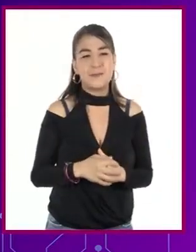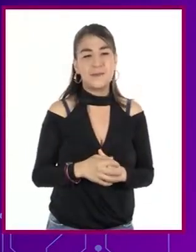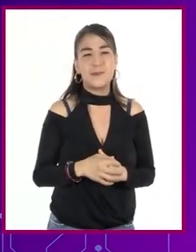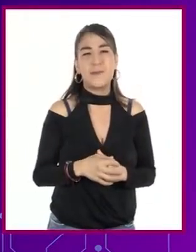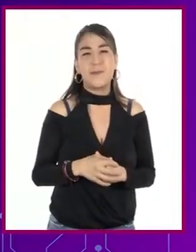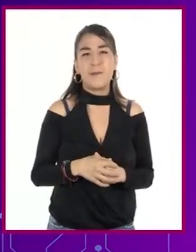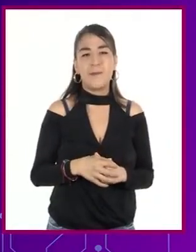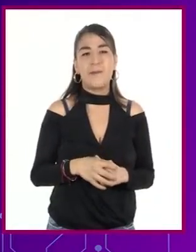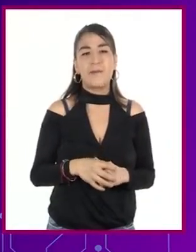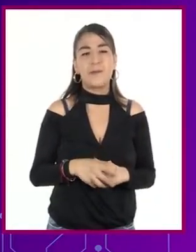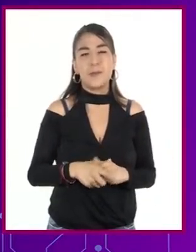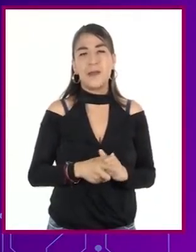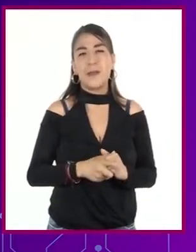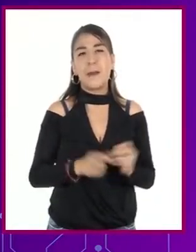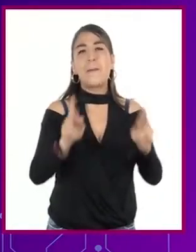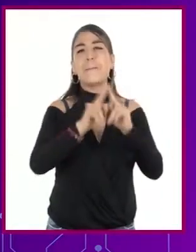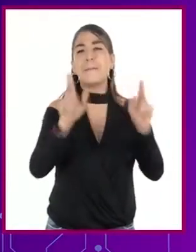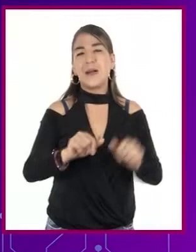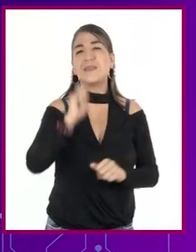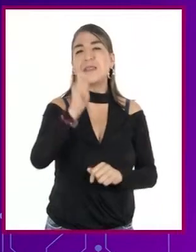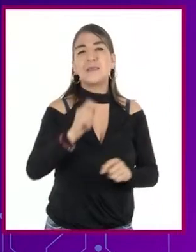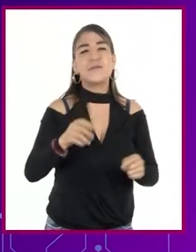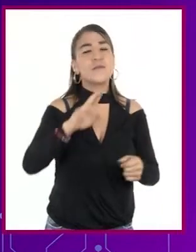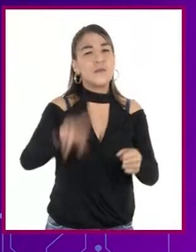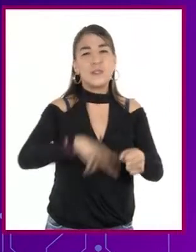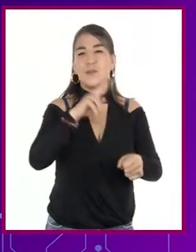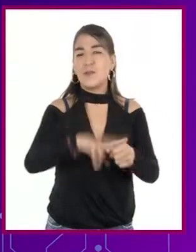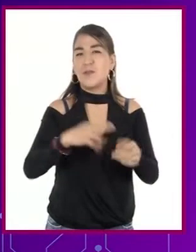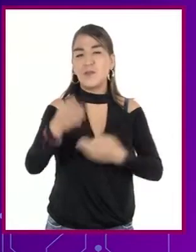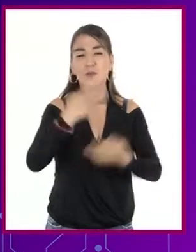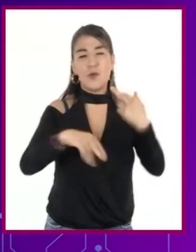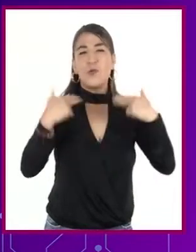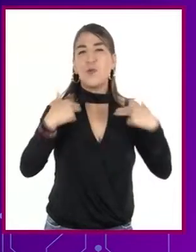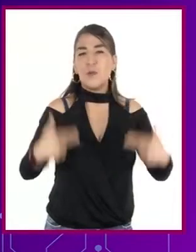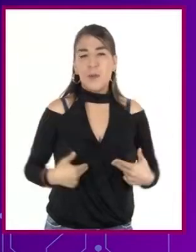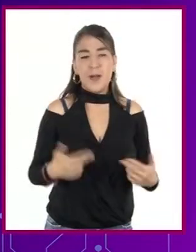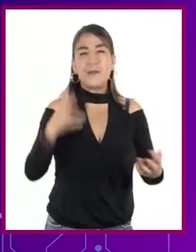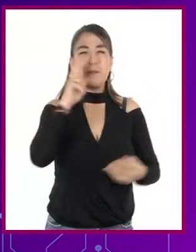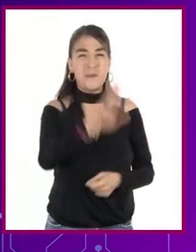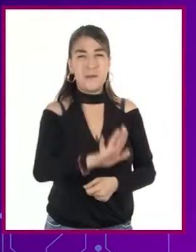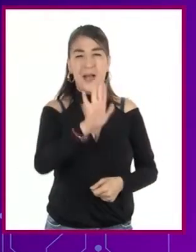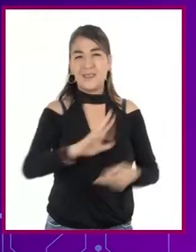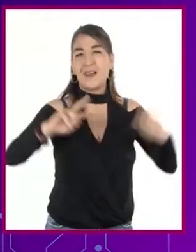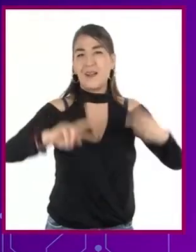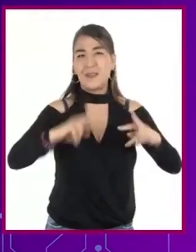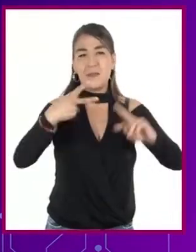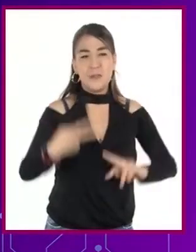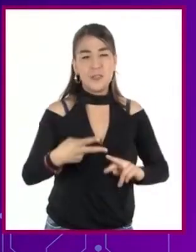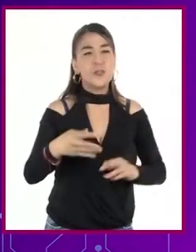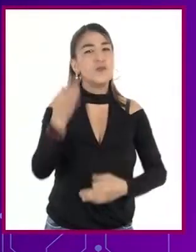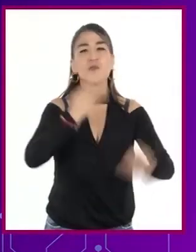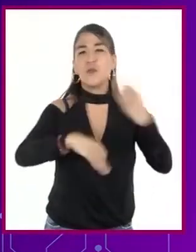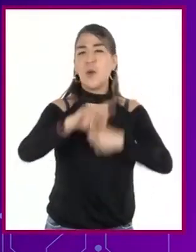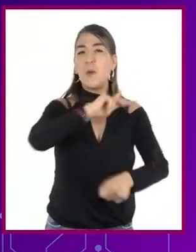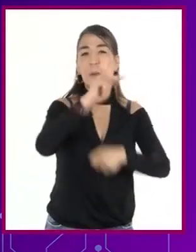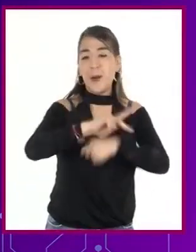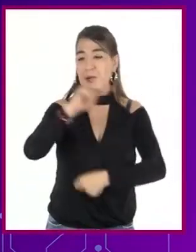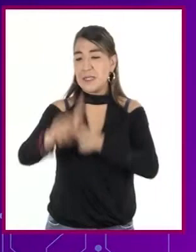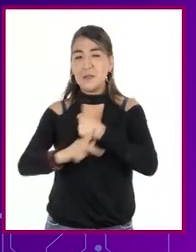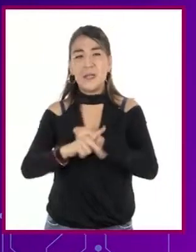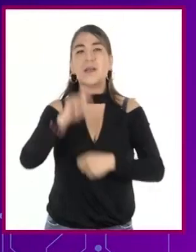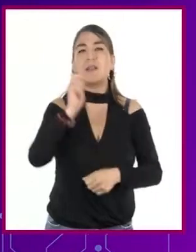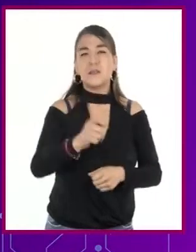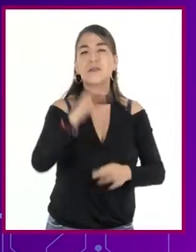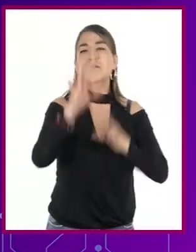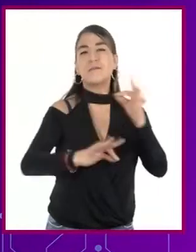La paz es una condición de la naturaleza humana, aunque parezca lo contrario. Todas las naciones se comprometen